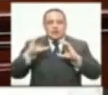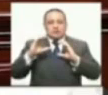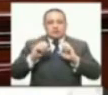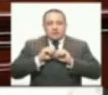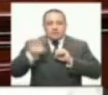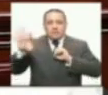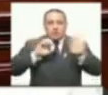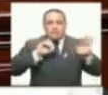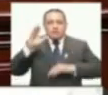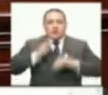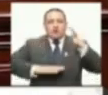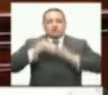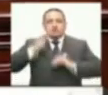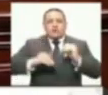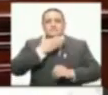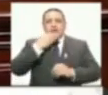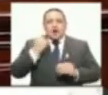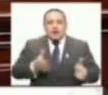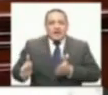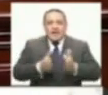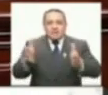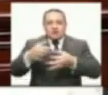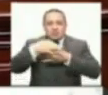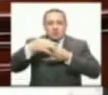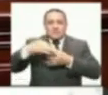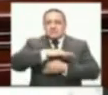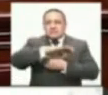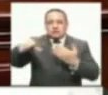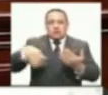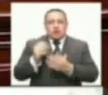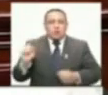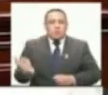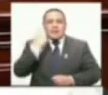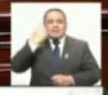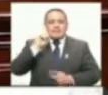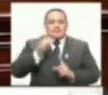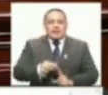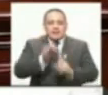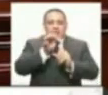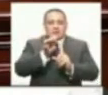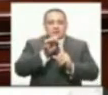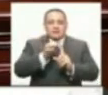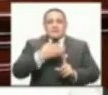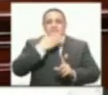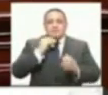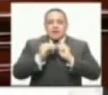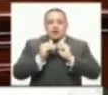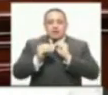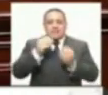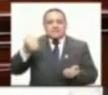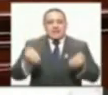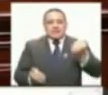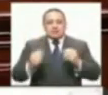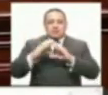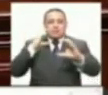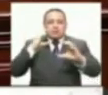Fomento de la construcción y mejoramiento de caminos rurales como la primera prioridad. Mejoramiento del transporte público